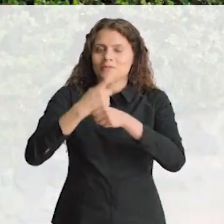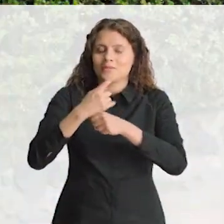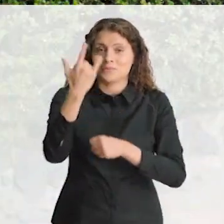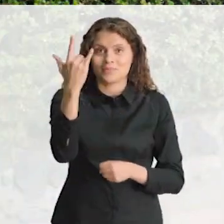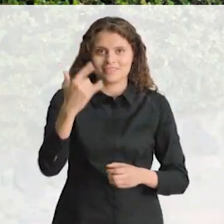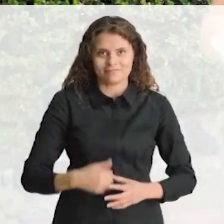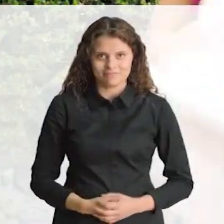¡Gracias!